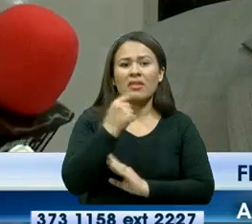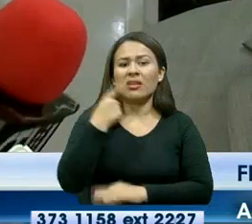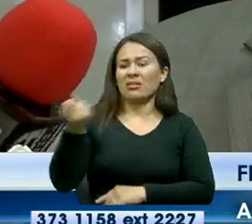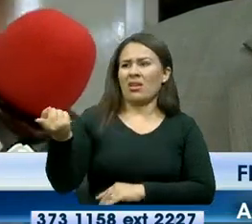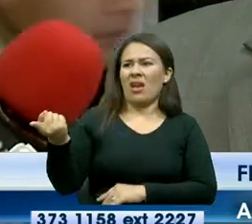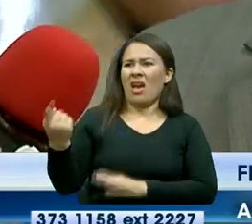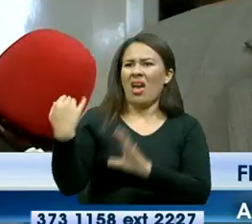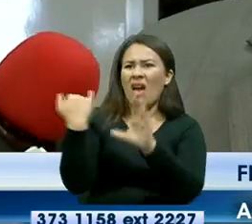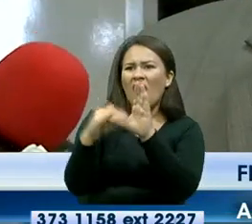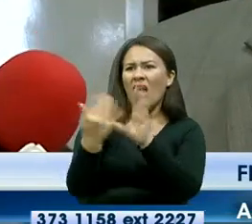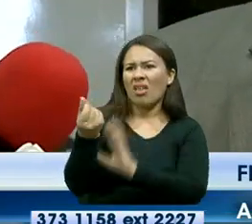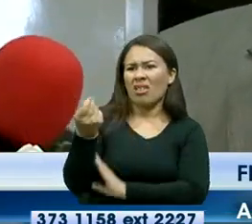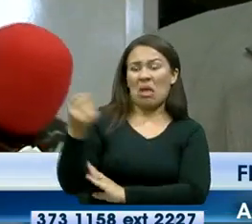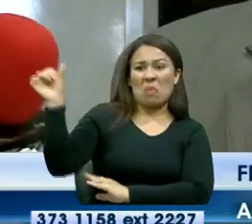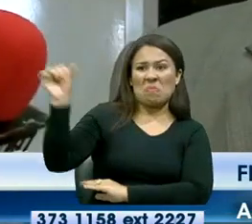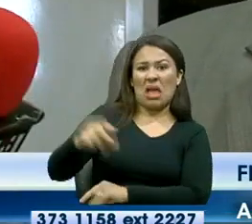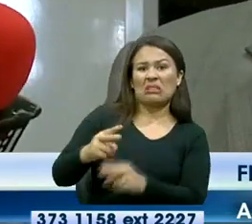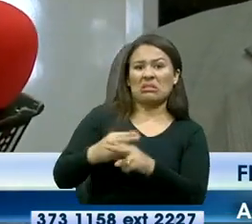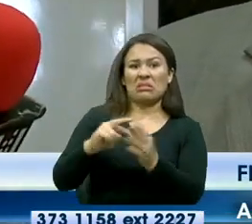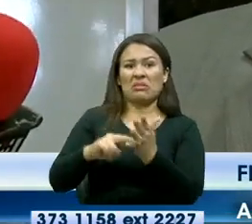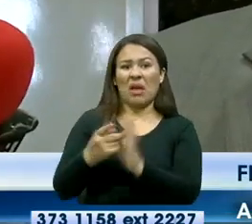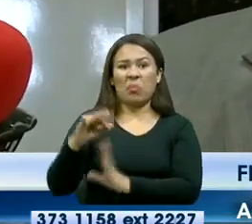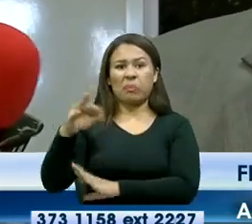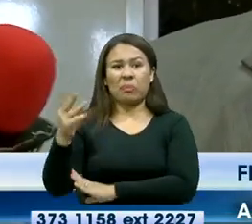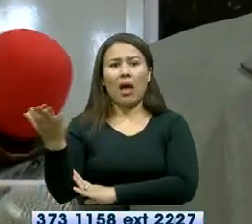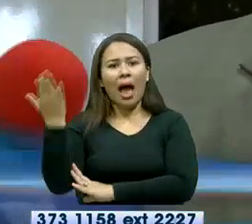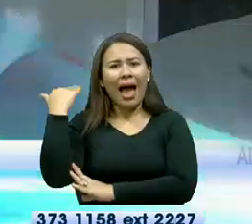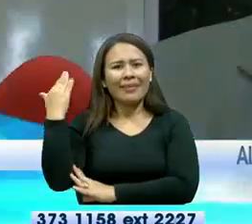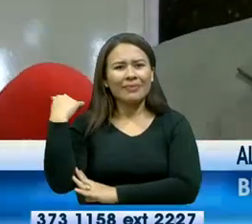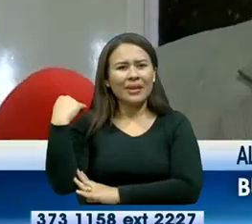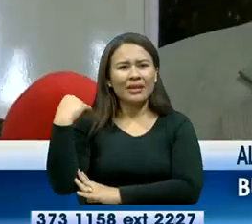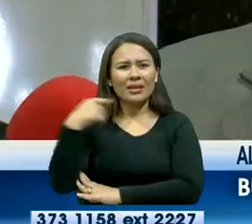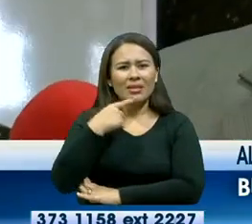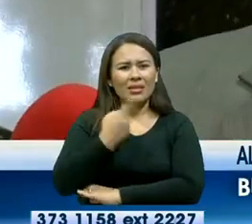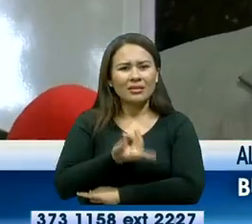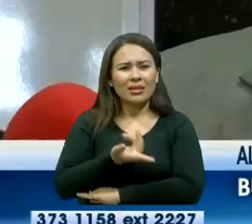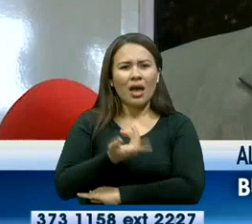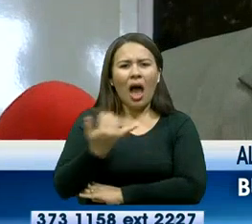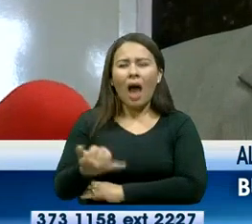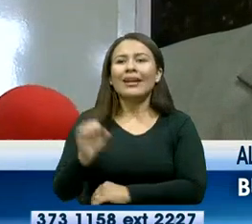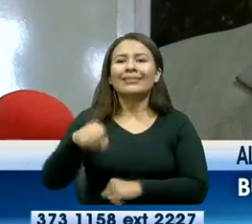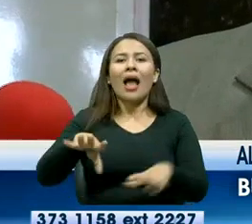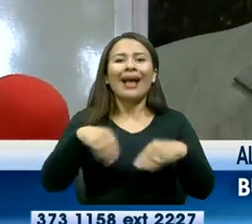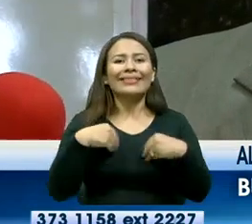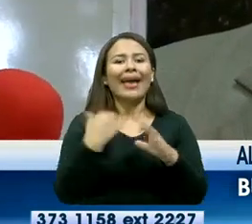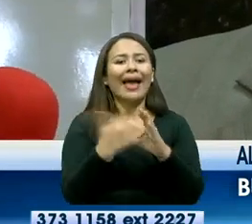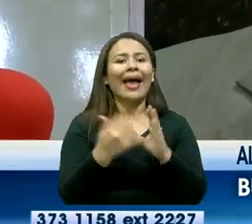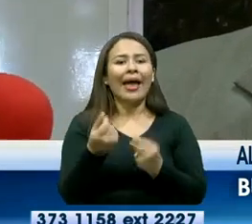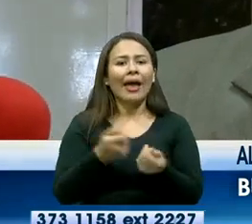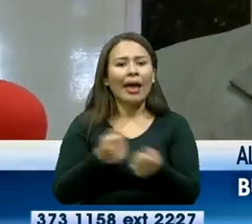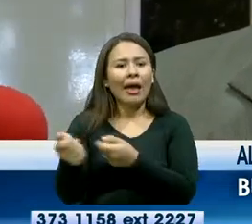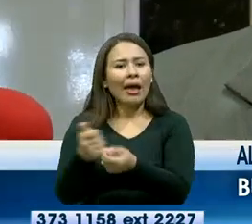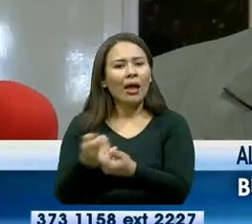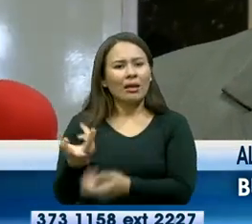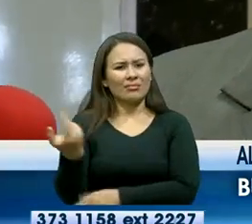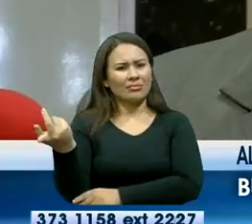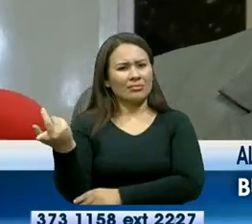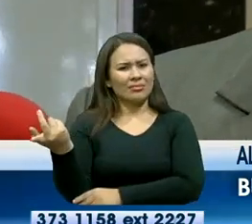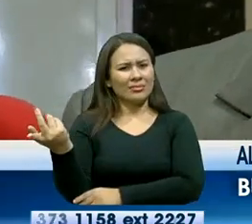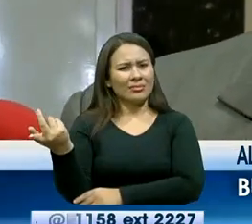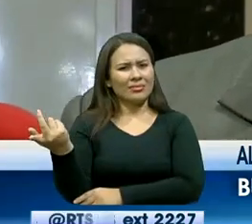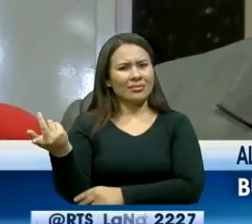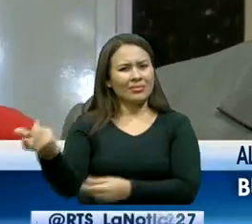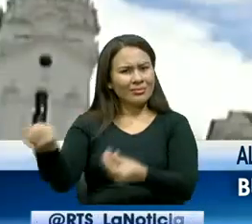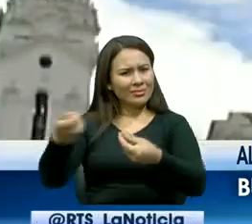del dinero electrónico, como decía Pavel Muñoz cuando se aprobó la proforma presupuestaria, se van a servir el primer platillo de la